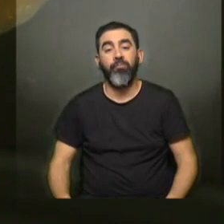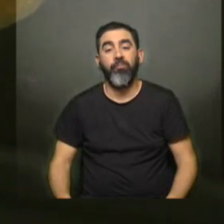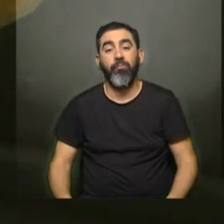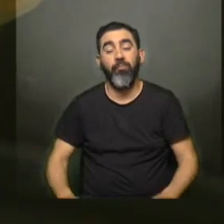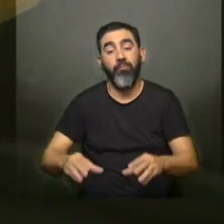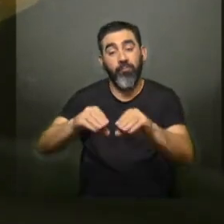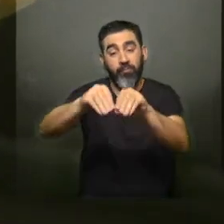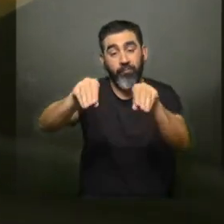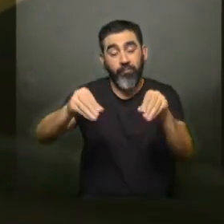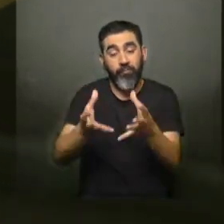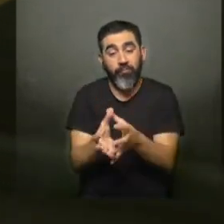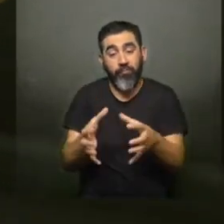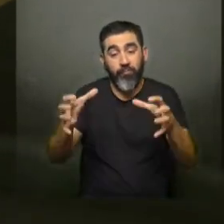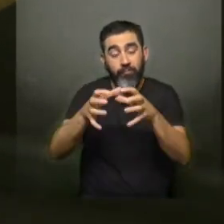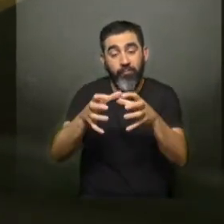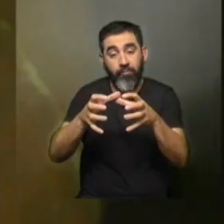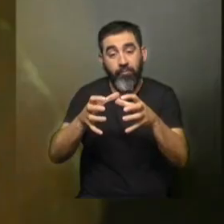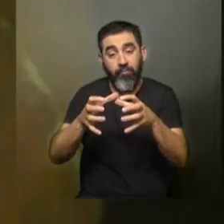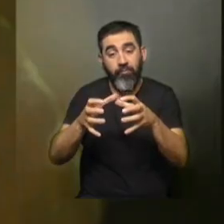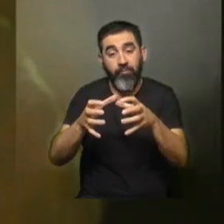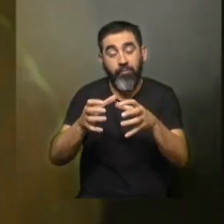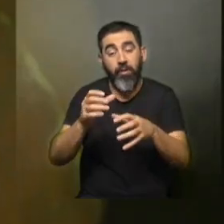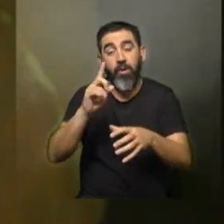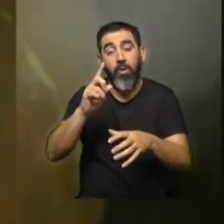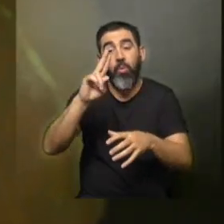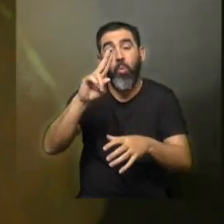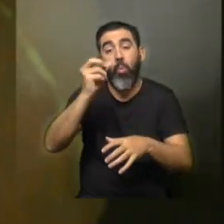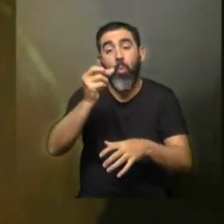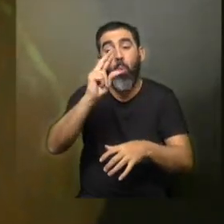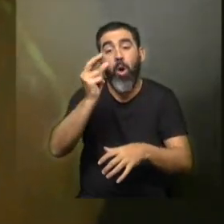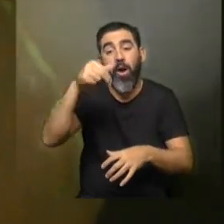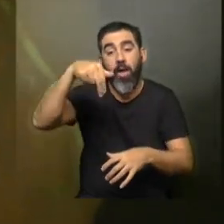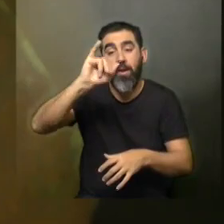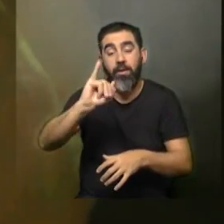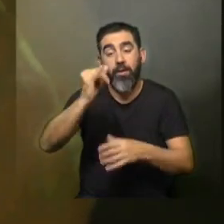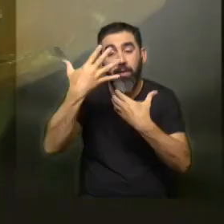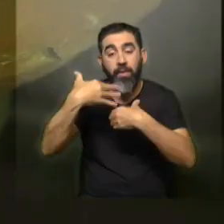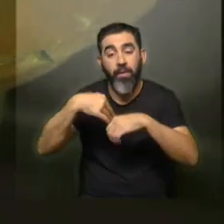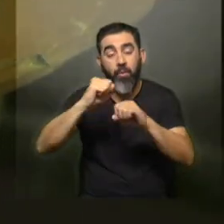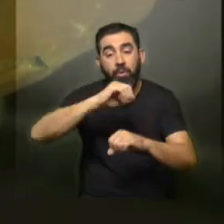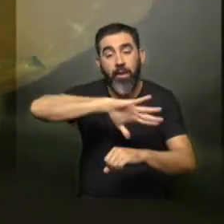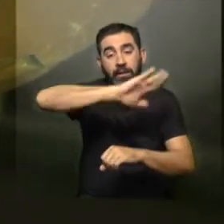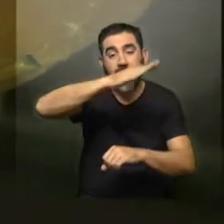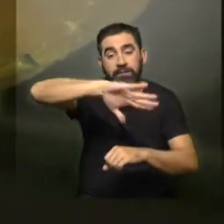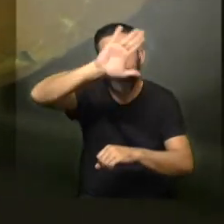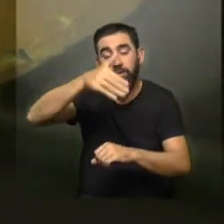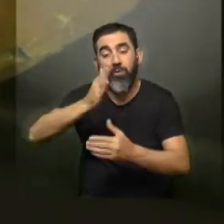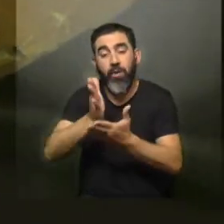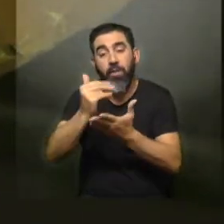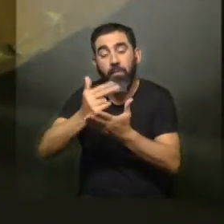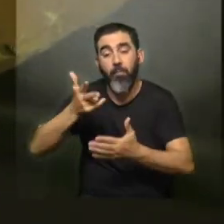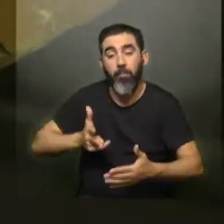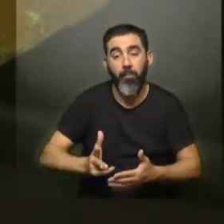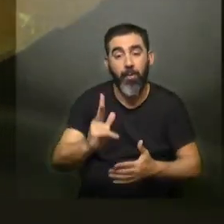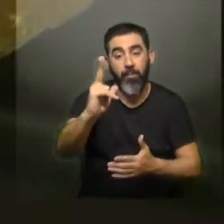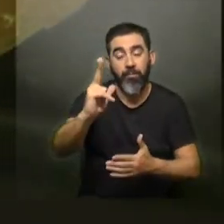Esta vasija de cerámica de origen guaraní fue encontrada en un cerrito de indios en el departamento de Rocha, en